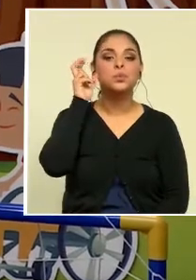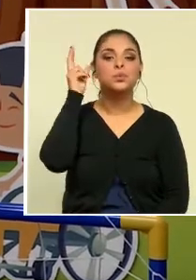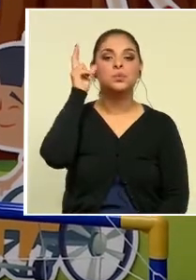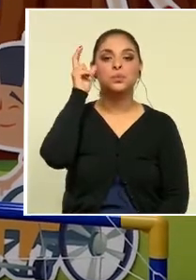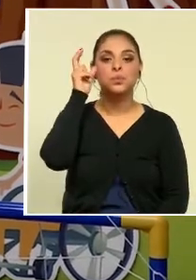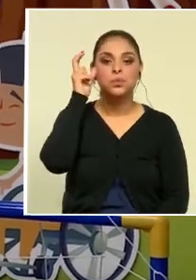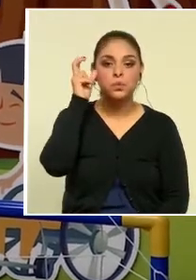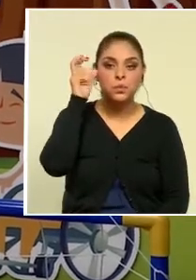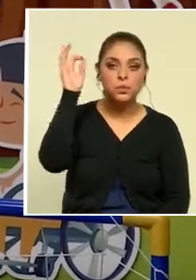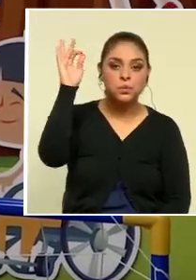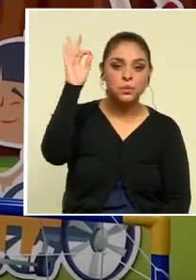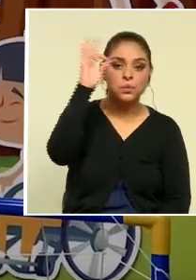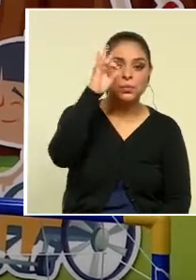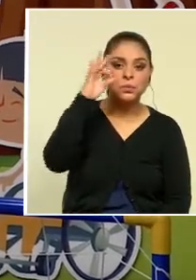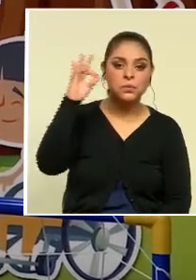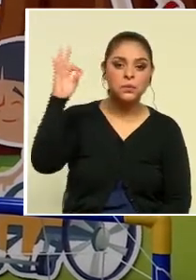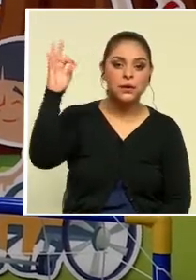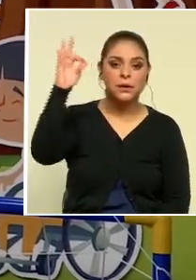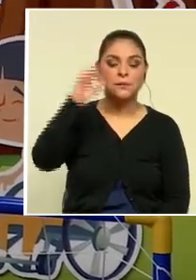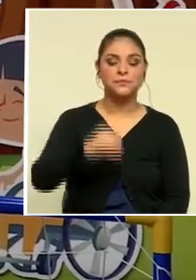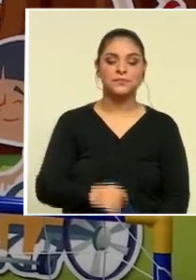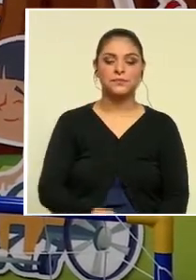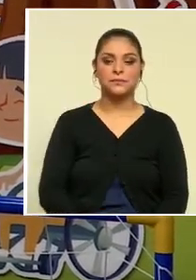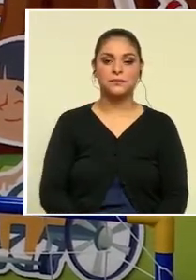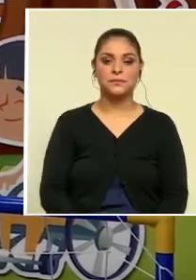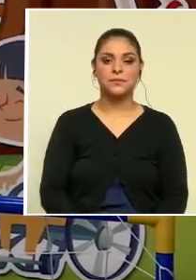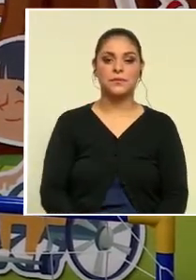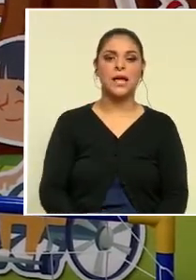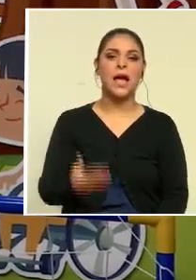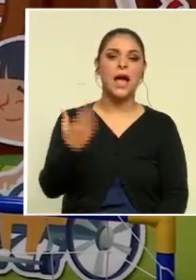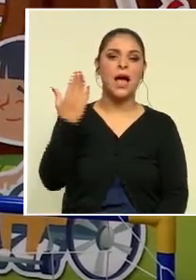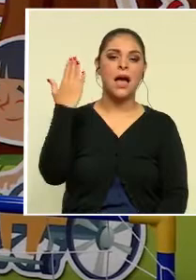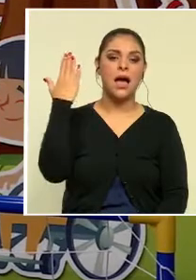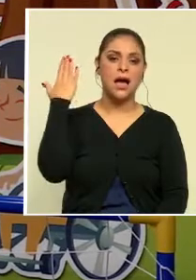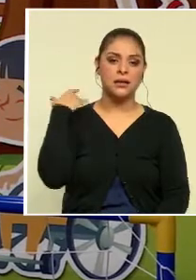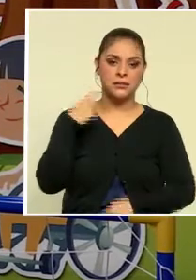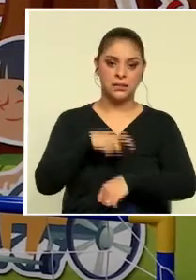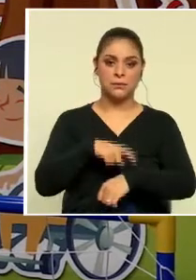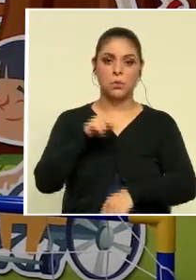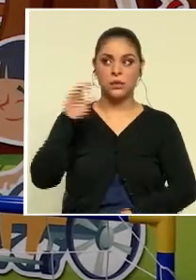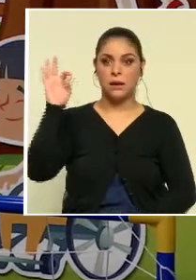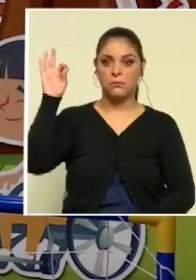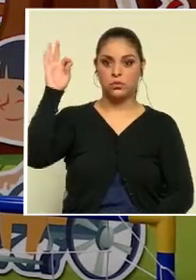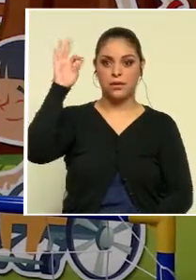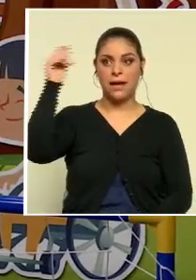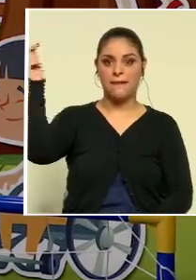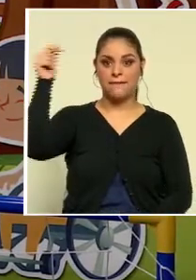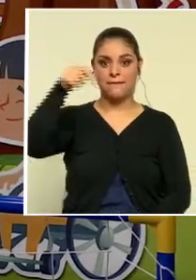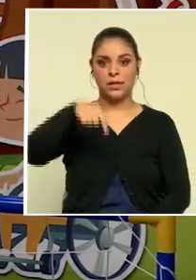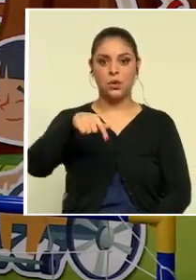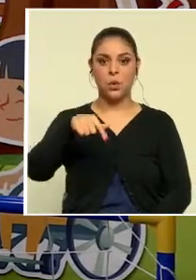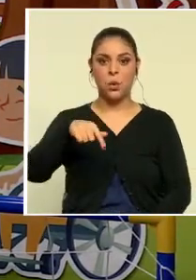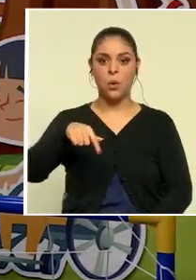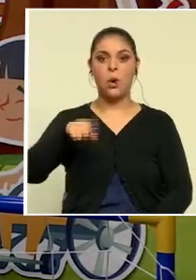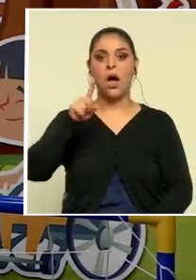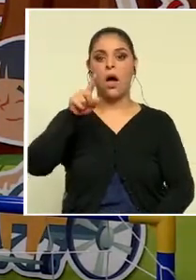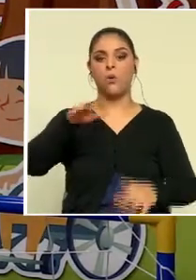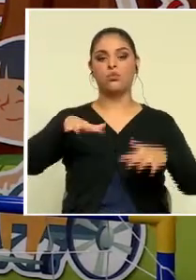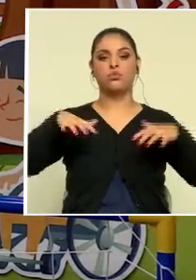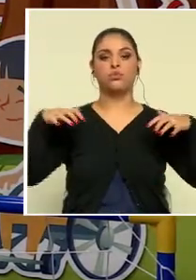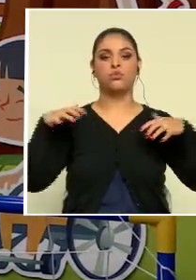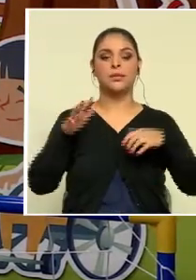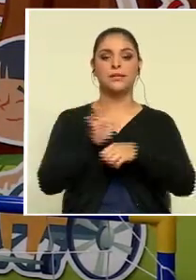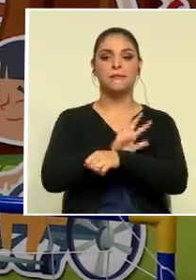atención érase una vez una mosca que vino a un set de televisión porque ella quería ser famosa